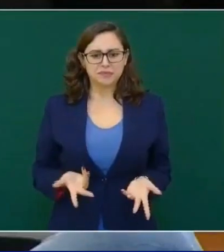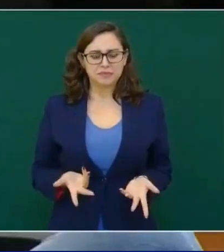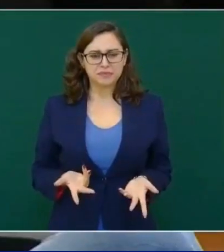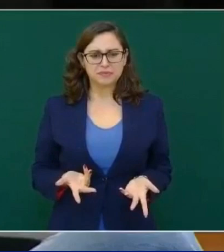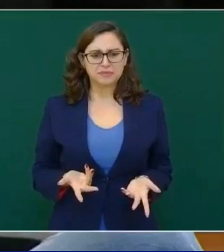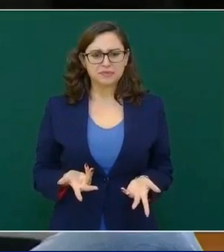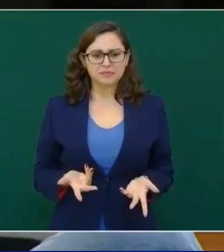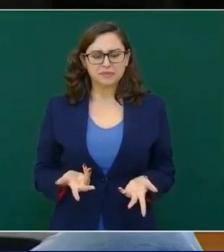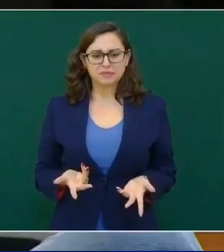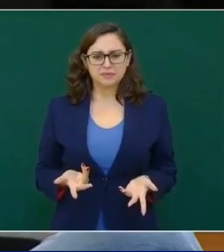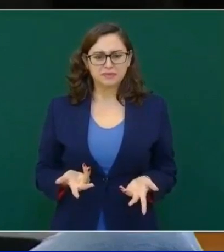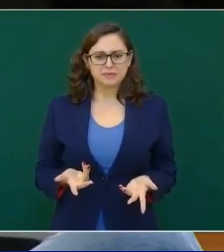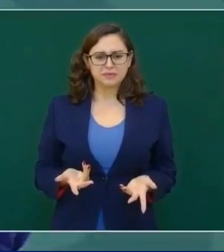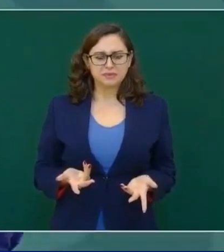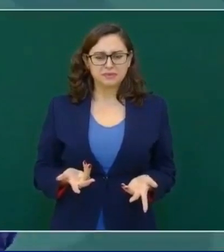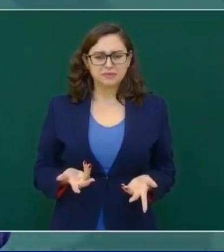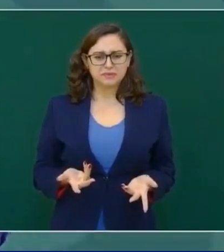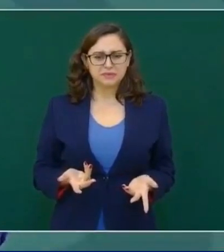Incorporando